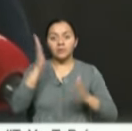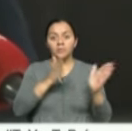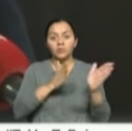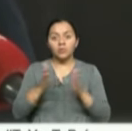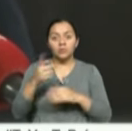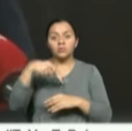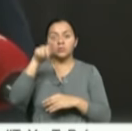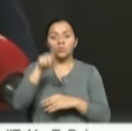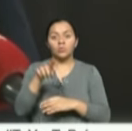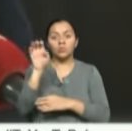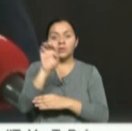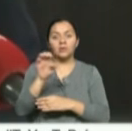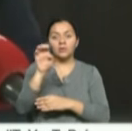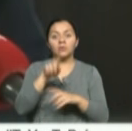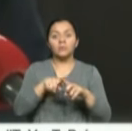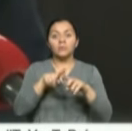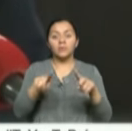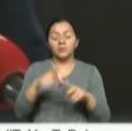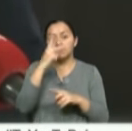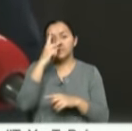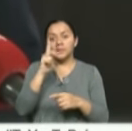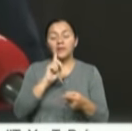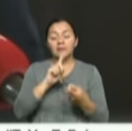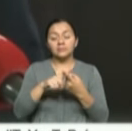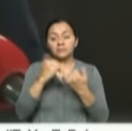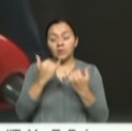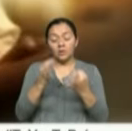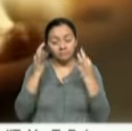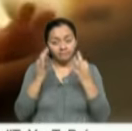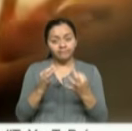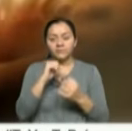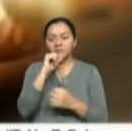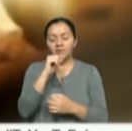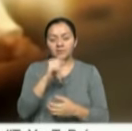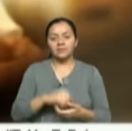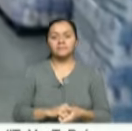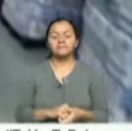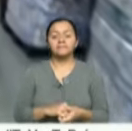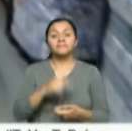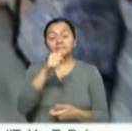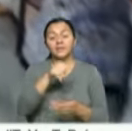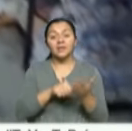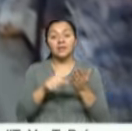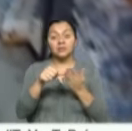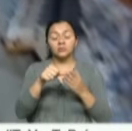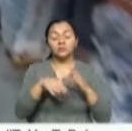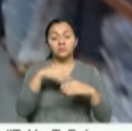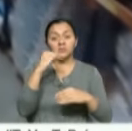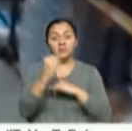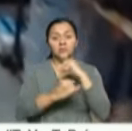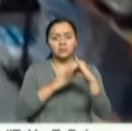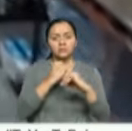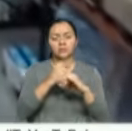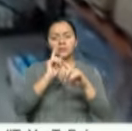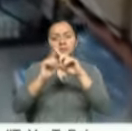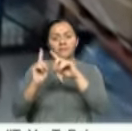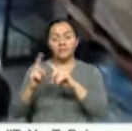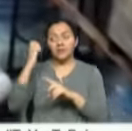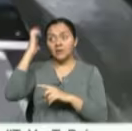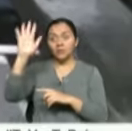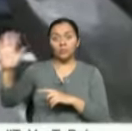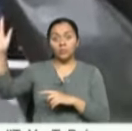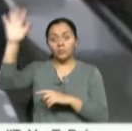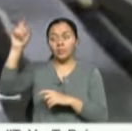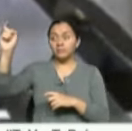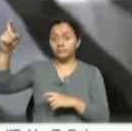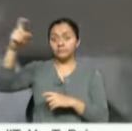el 1 de enero, pero que todavía no la tenemos establecida. Casinelli informó que distintos sectores del Parlamento Europeo